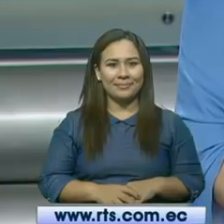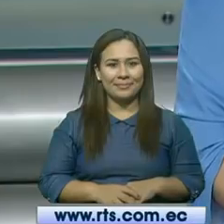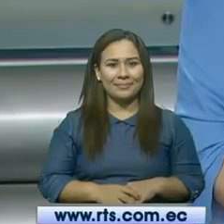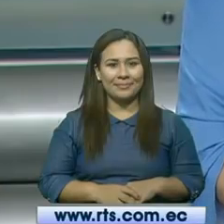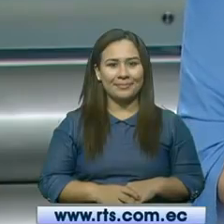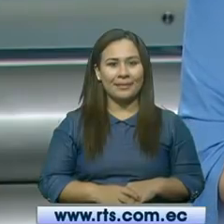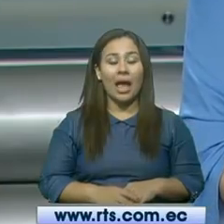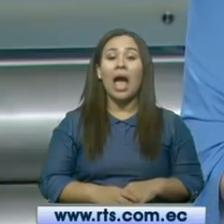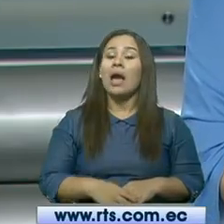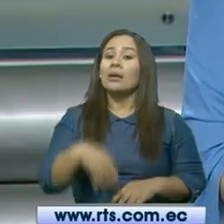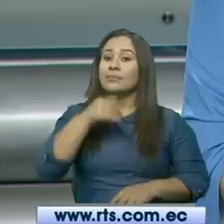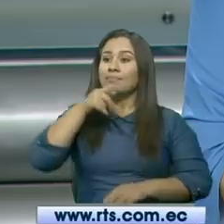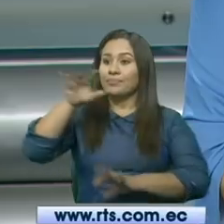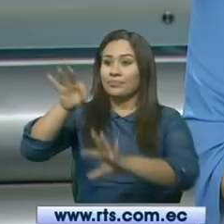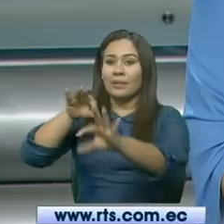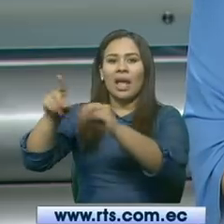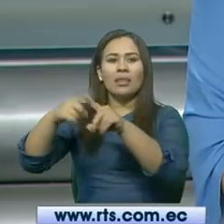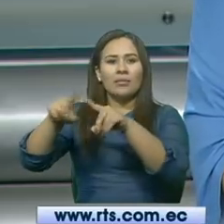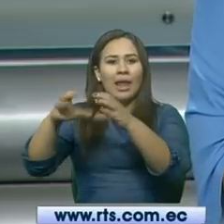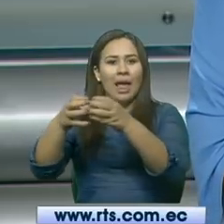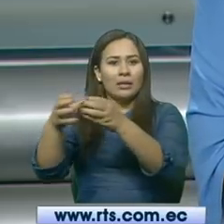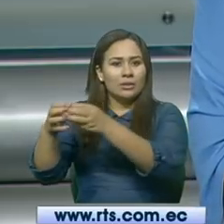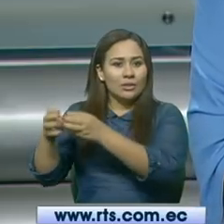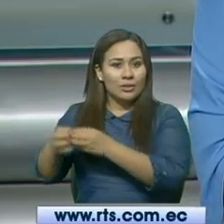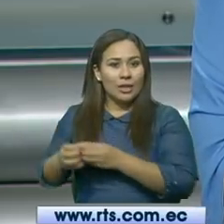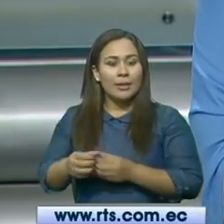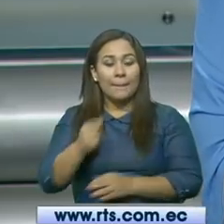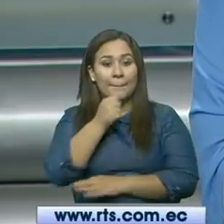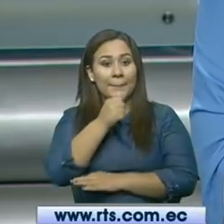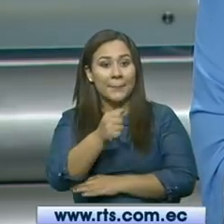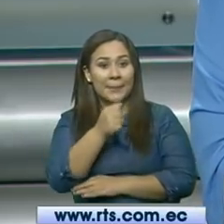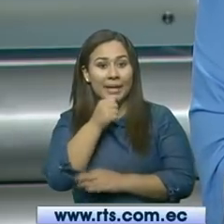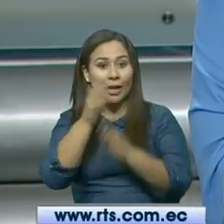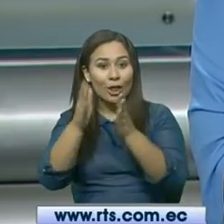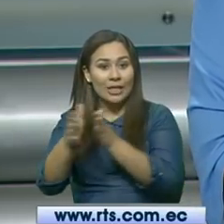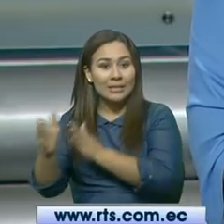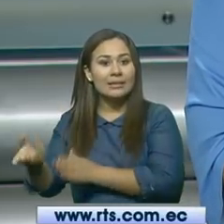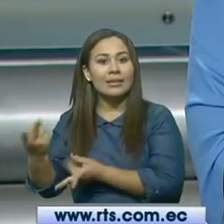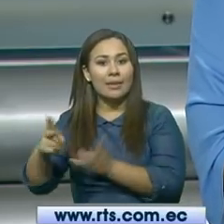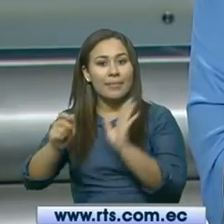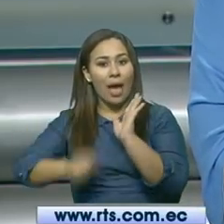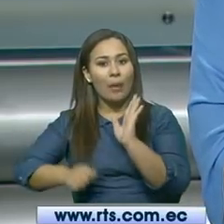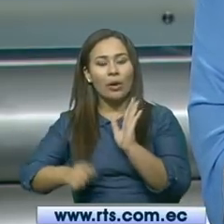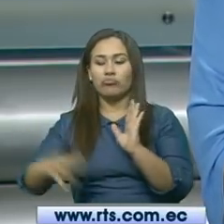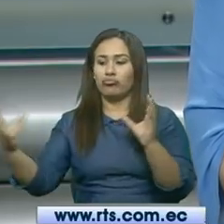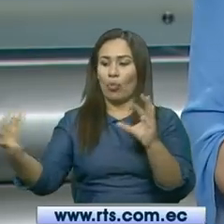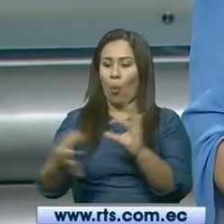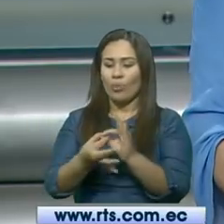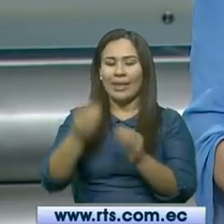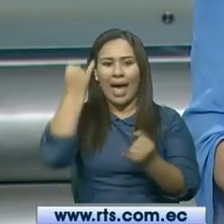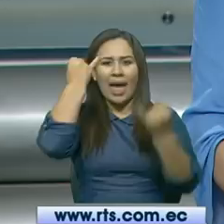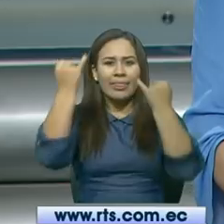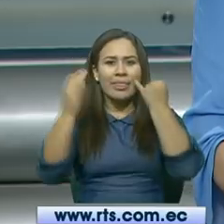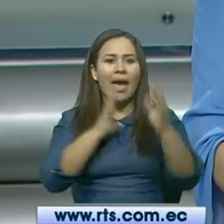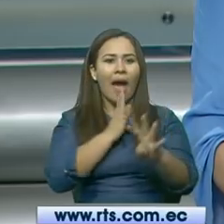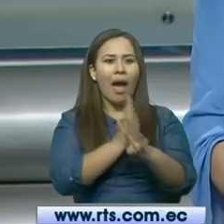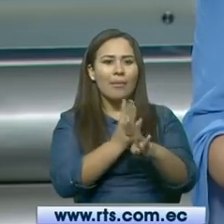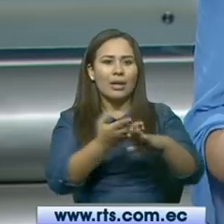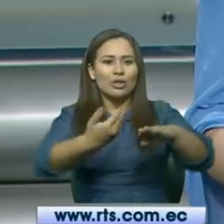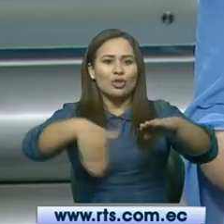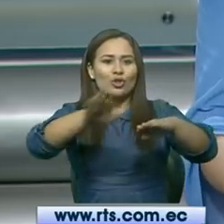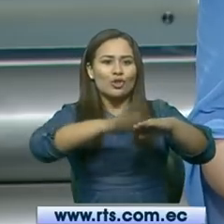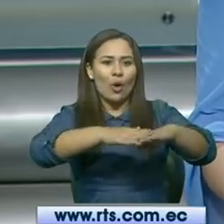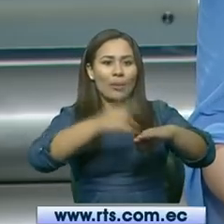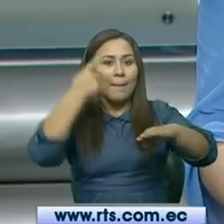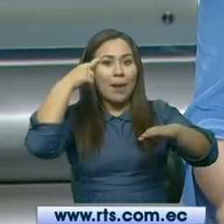representantes de la sociedad civil periodistas y abogados se unen para presentar propuestas del gobierno nacional con miras a